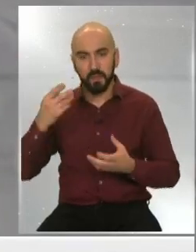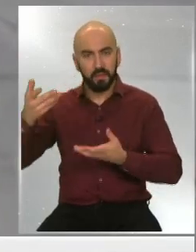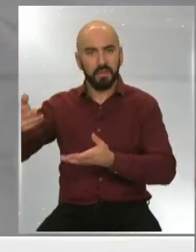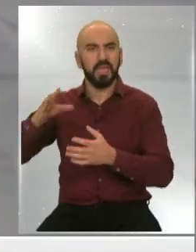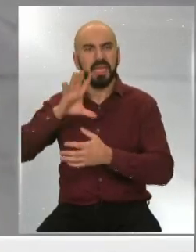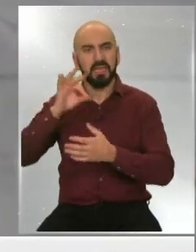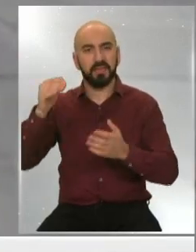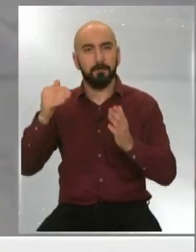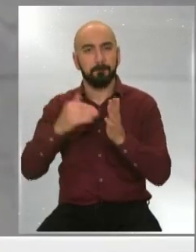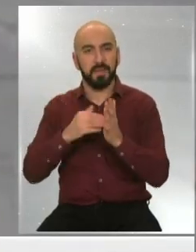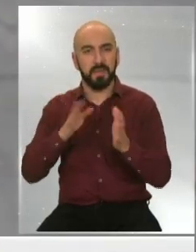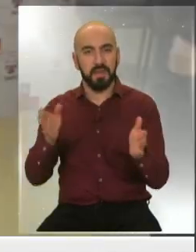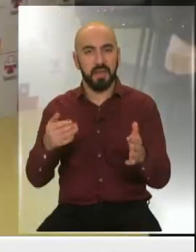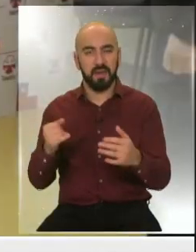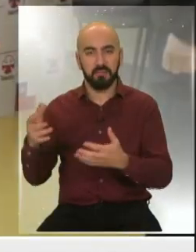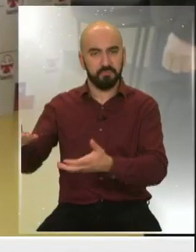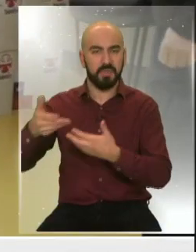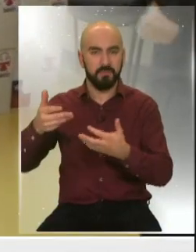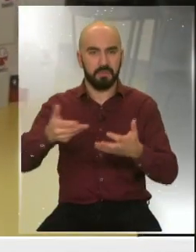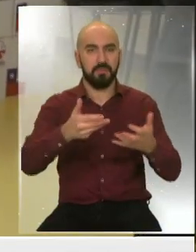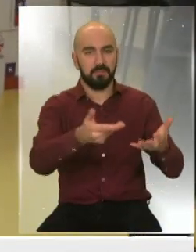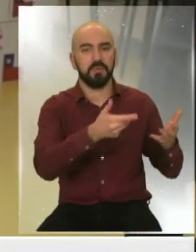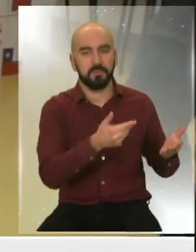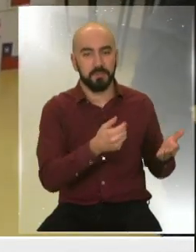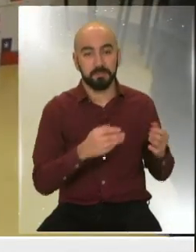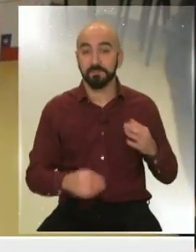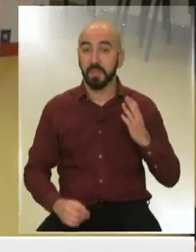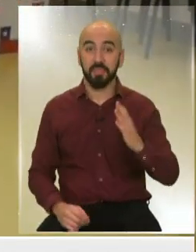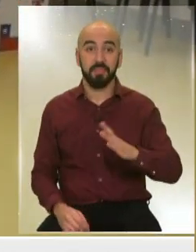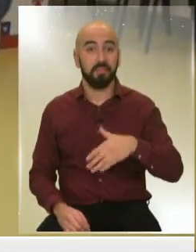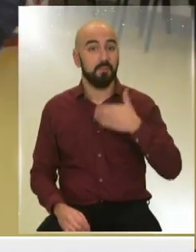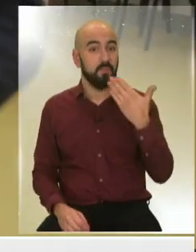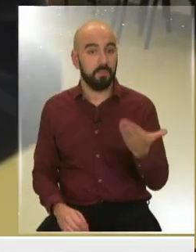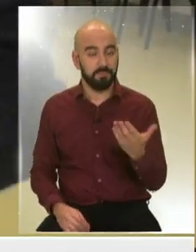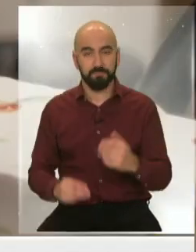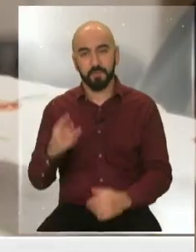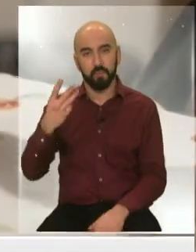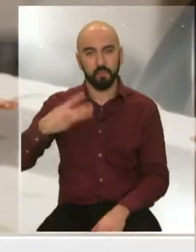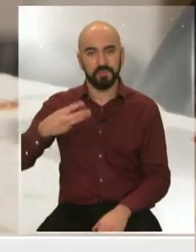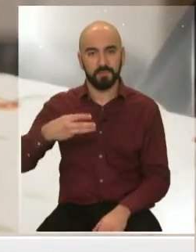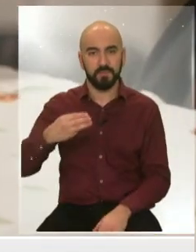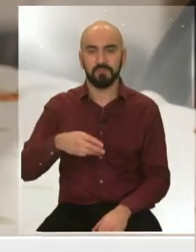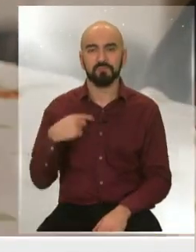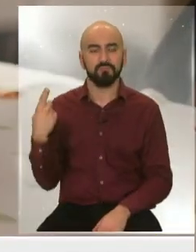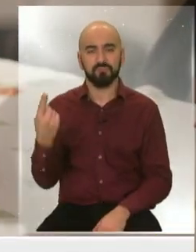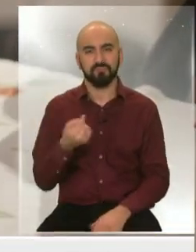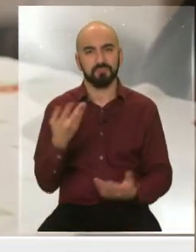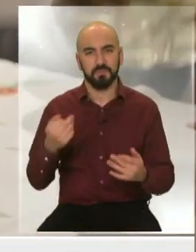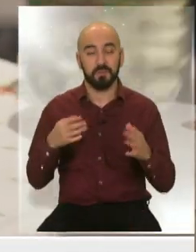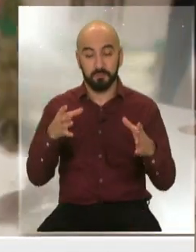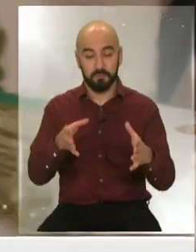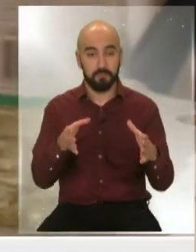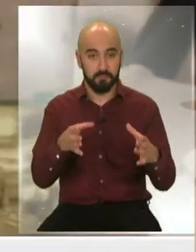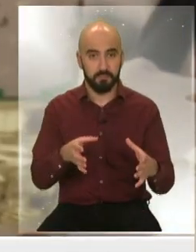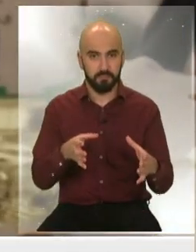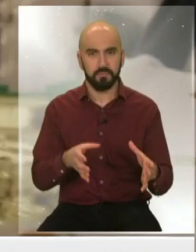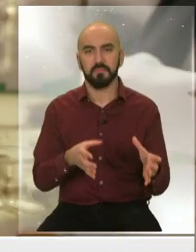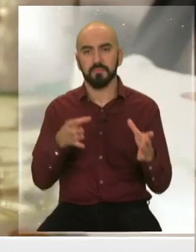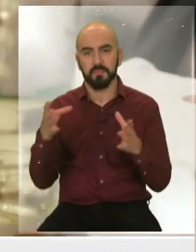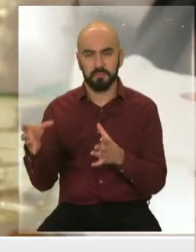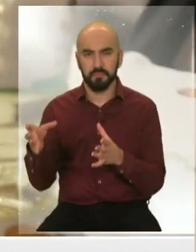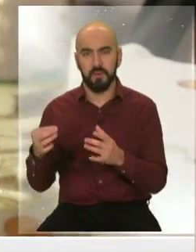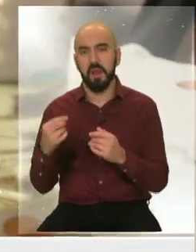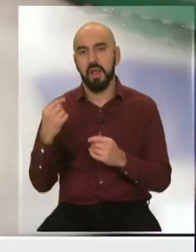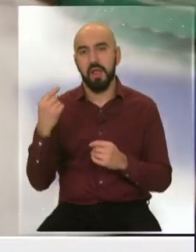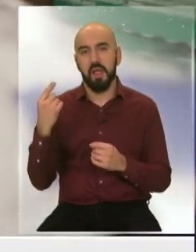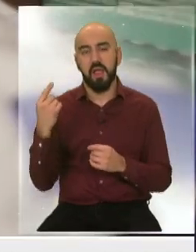ya vienen, que ya están en producción. Luego, desde los municipios vamos a trasladar las unidades correspondientes a cada uno